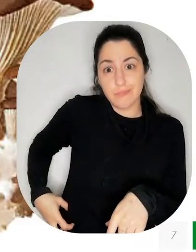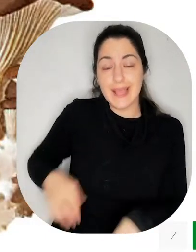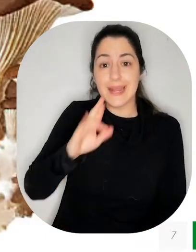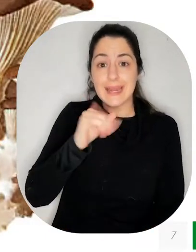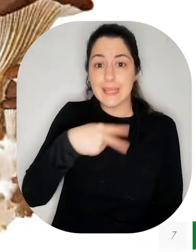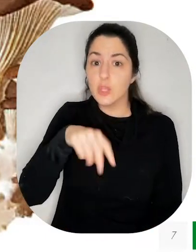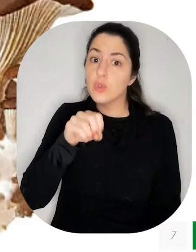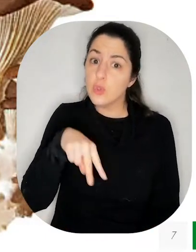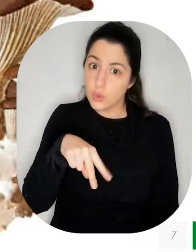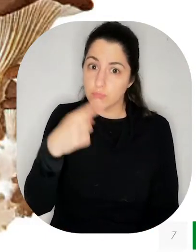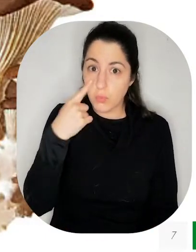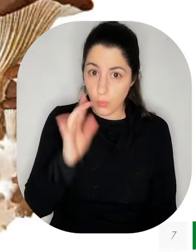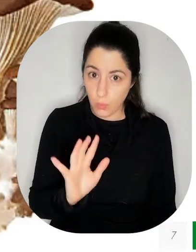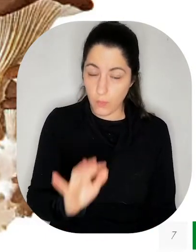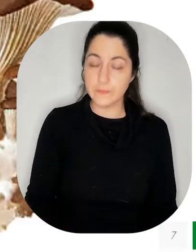importante como una insuficiencia renal.